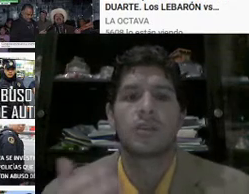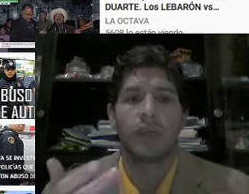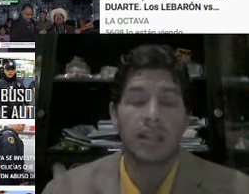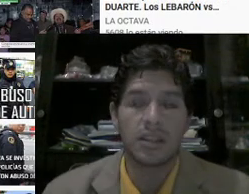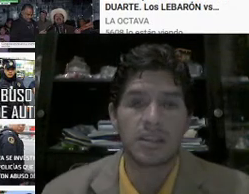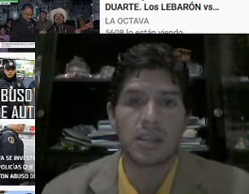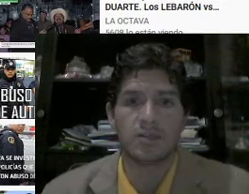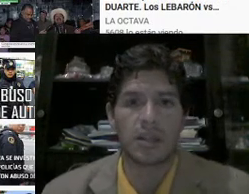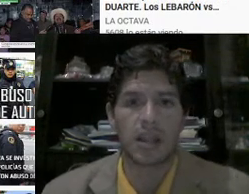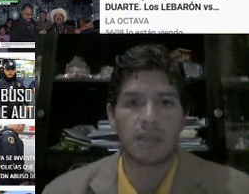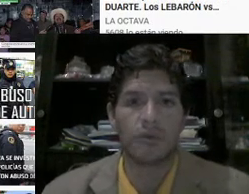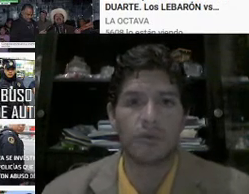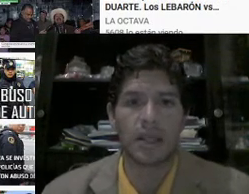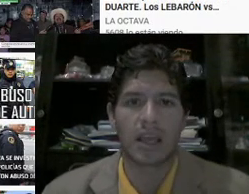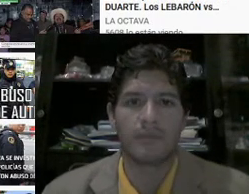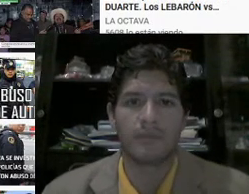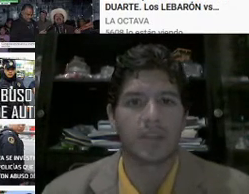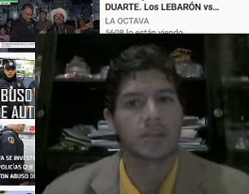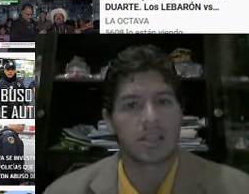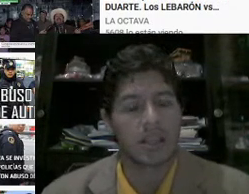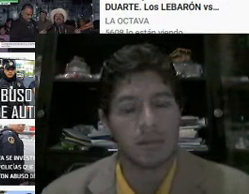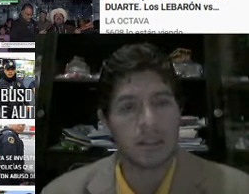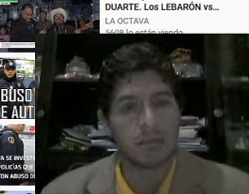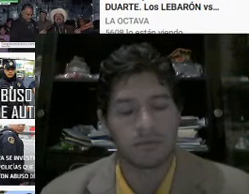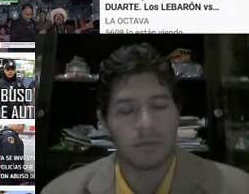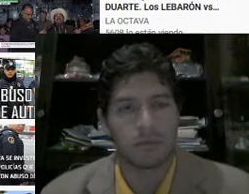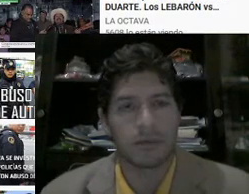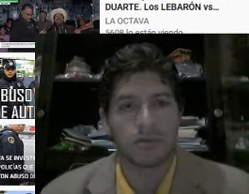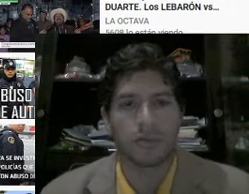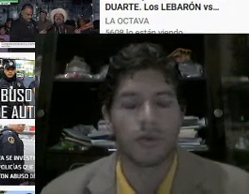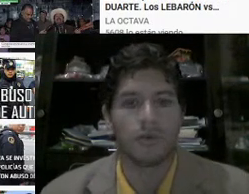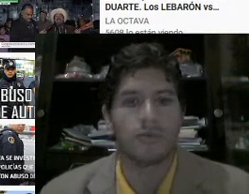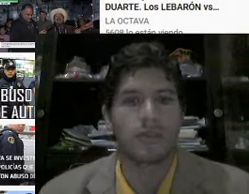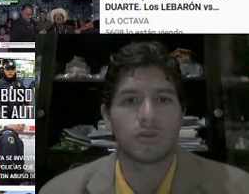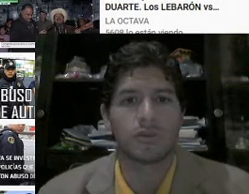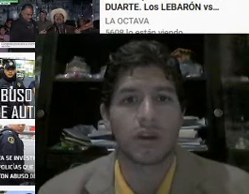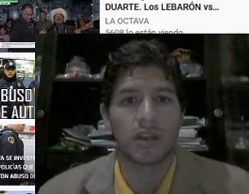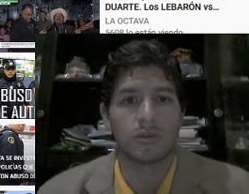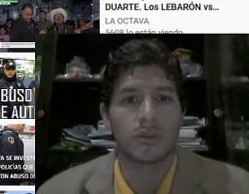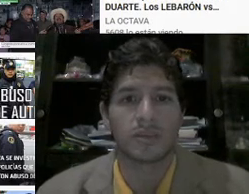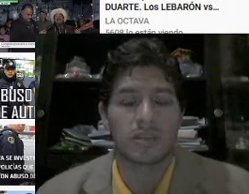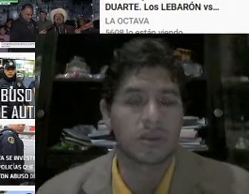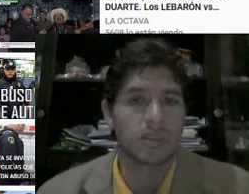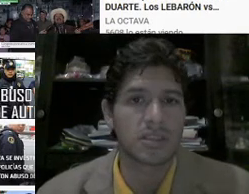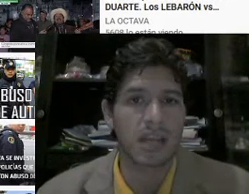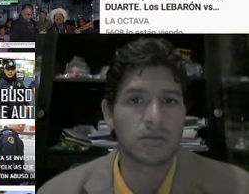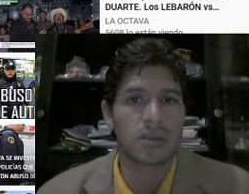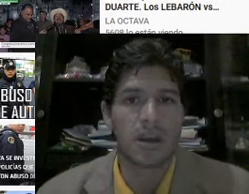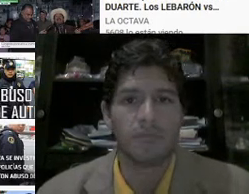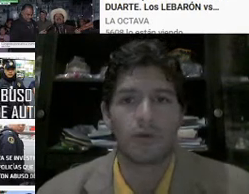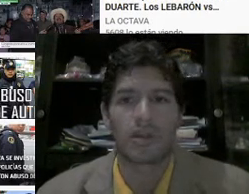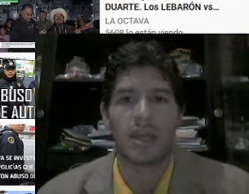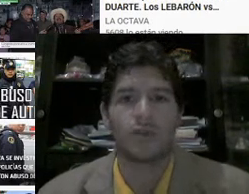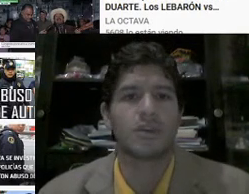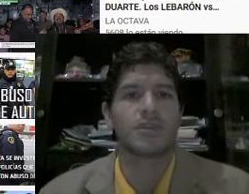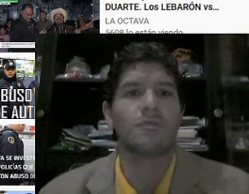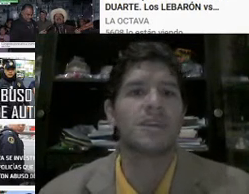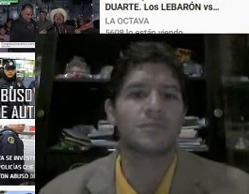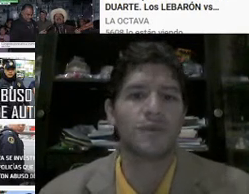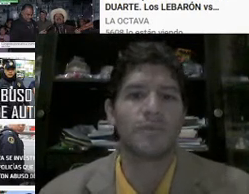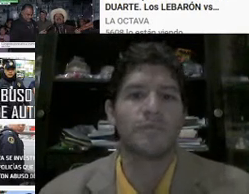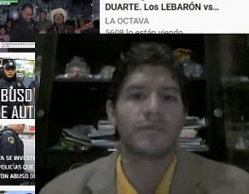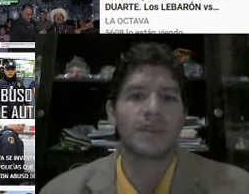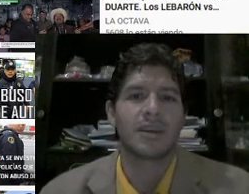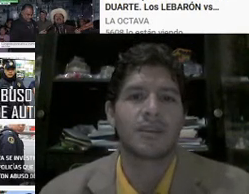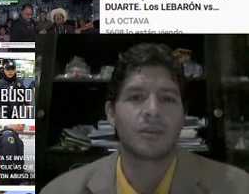en los diferentes estados de la República, que desgraciadamente también, como lo hemos visto, no se pueden hacer muchas cosas en los estados, porque no es lo